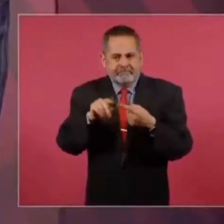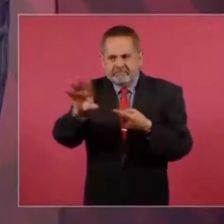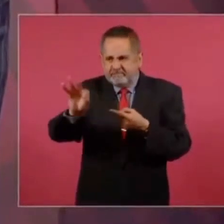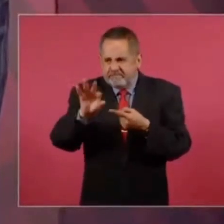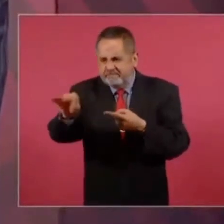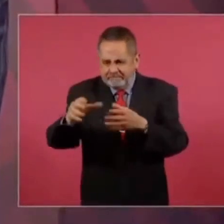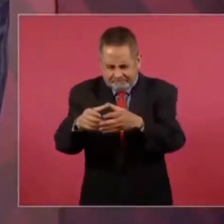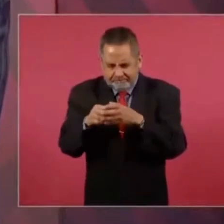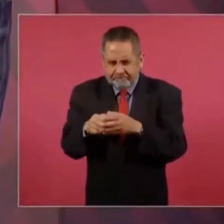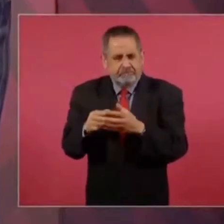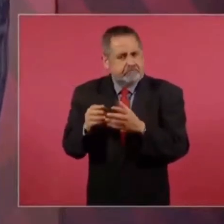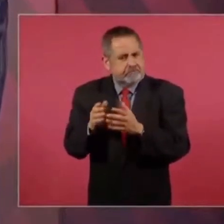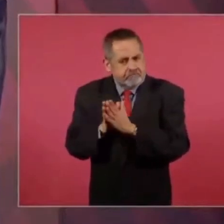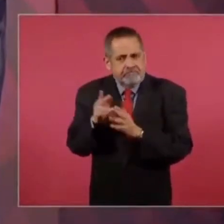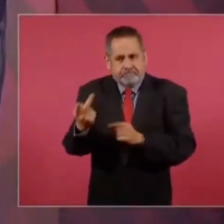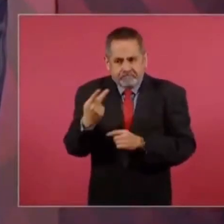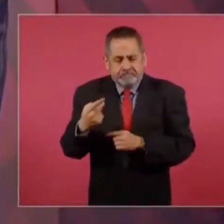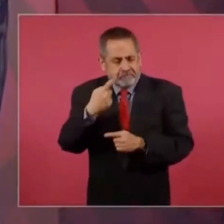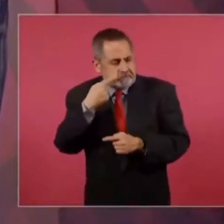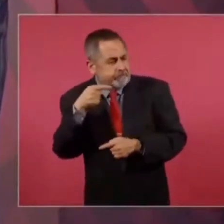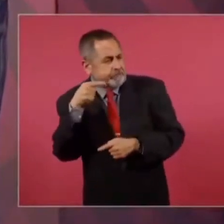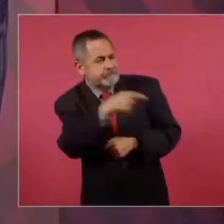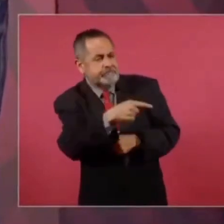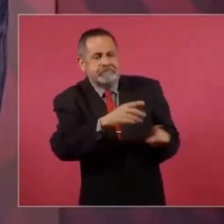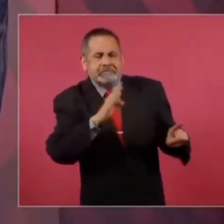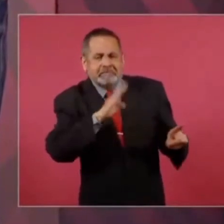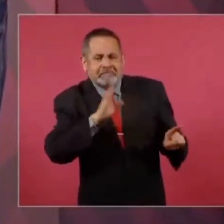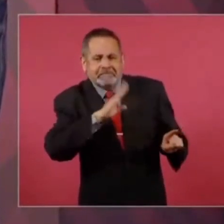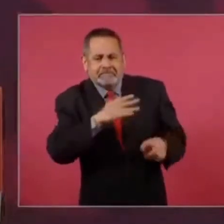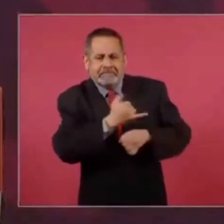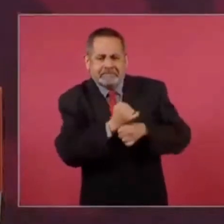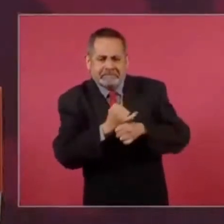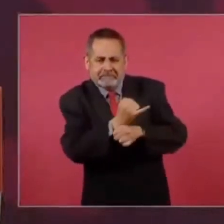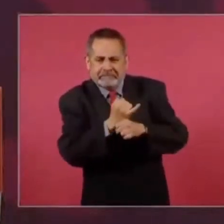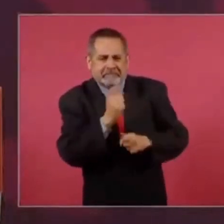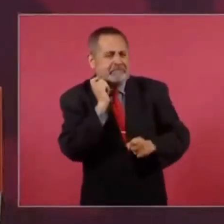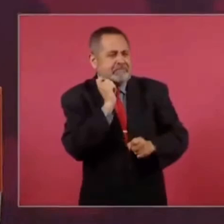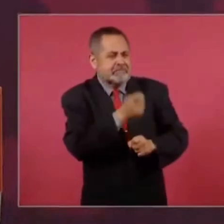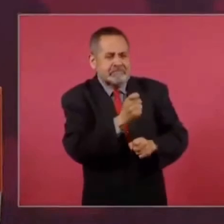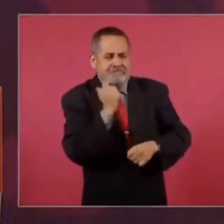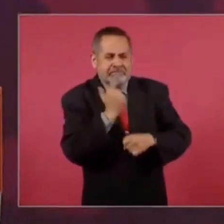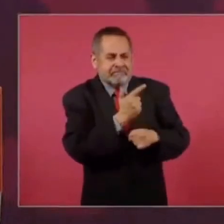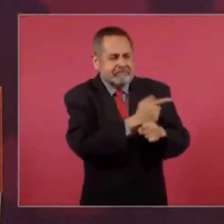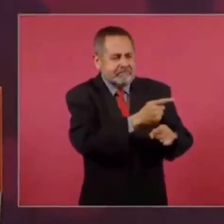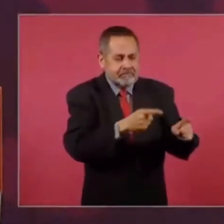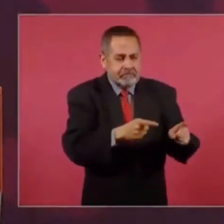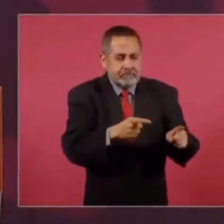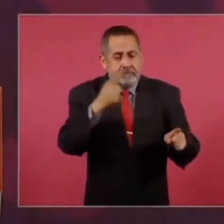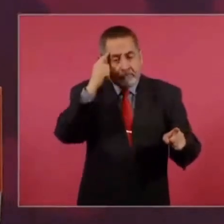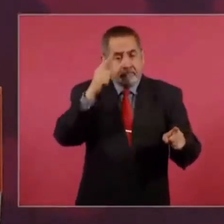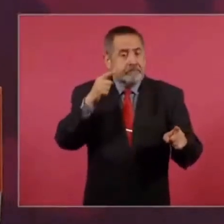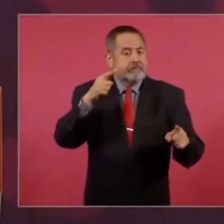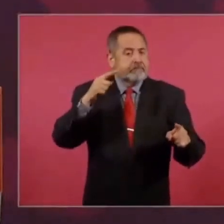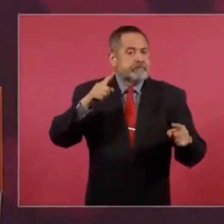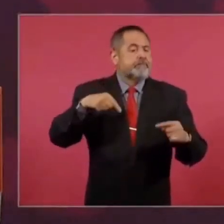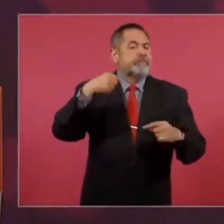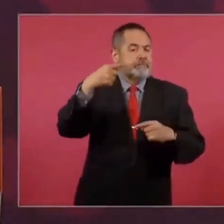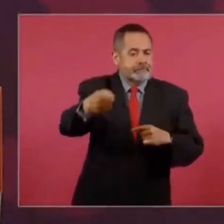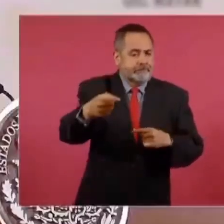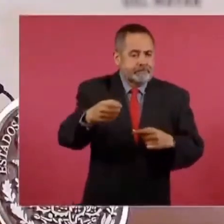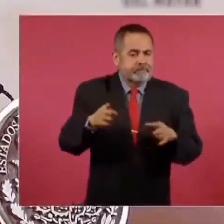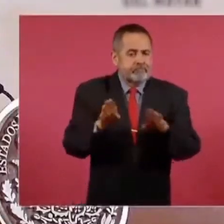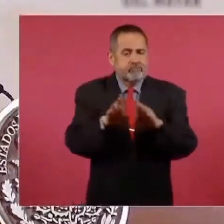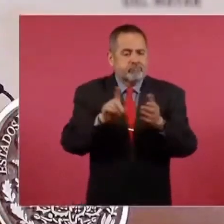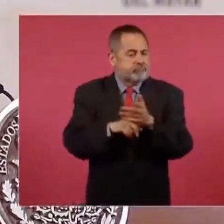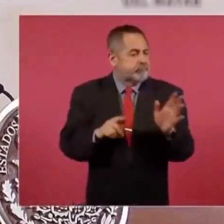anomalías que sustentaran un posterior juicio de nulidad de